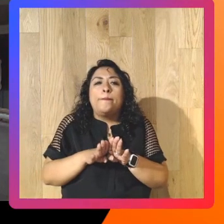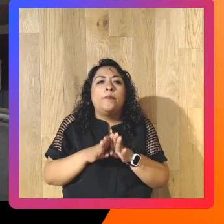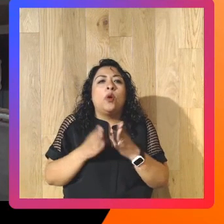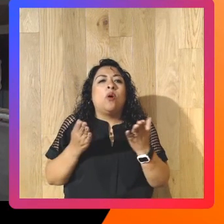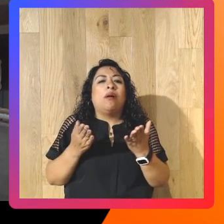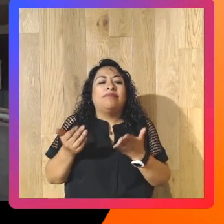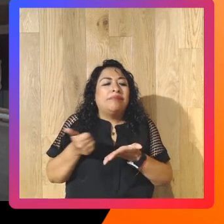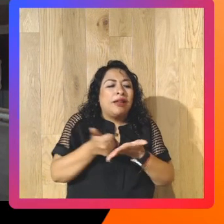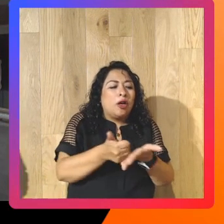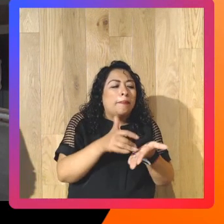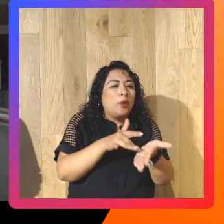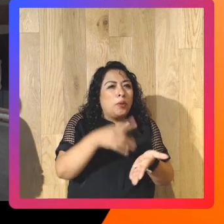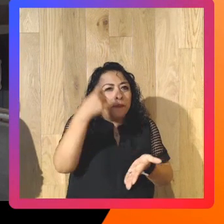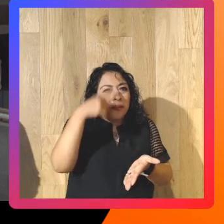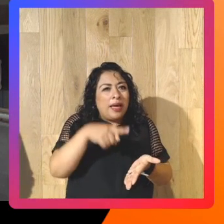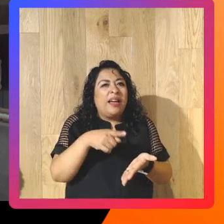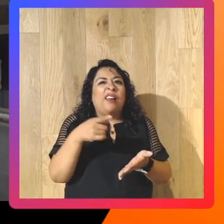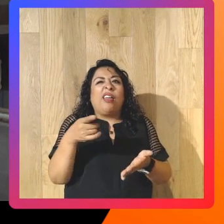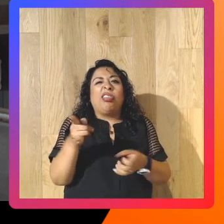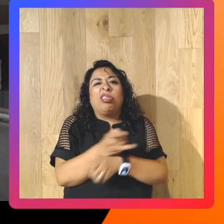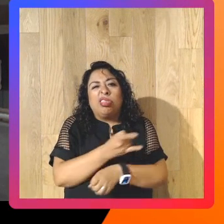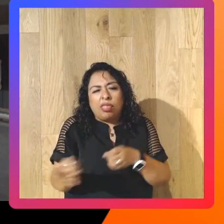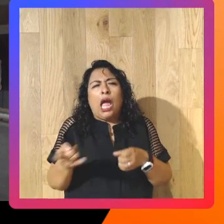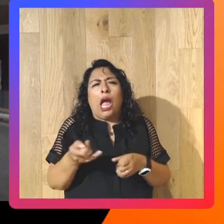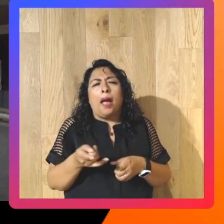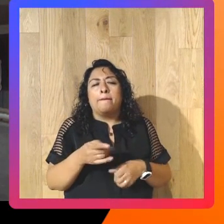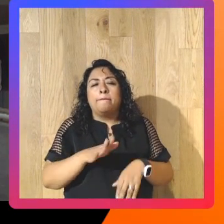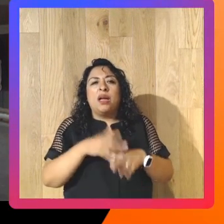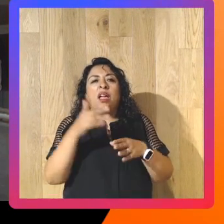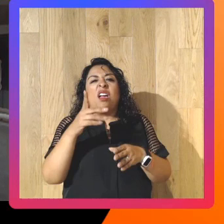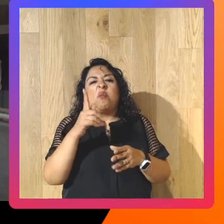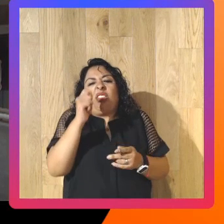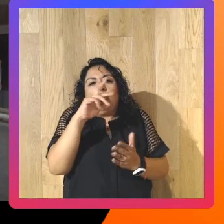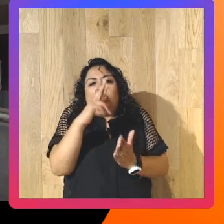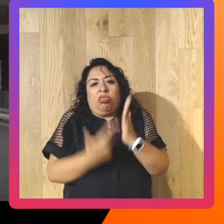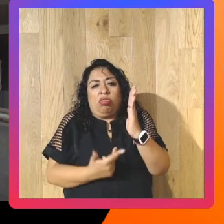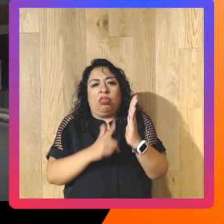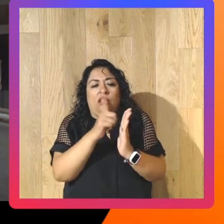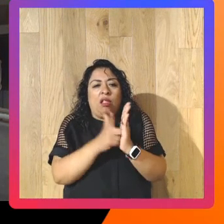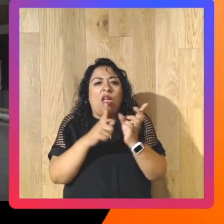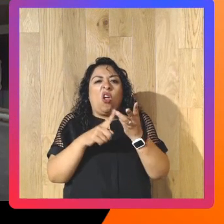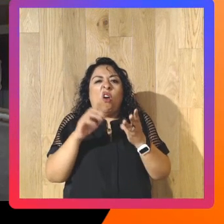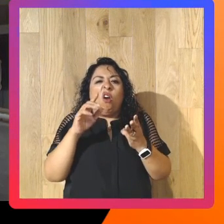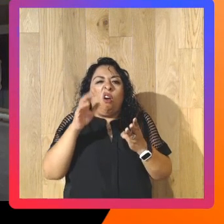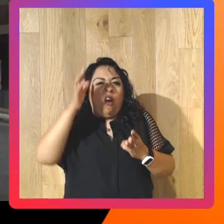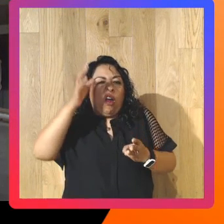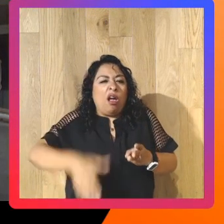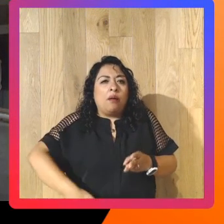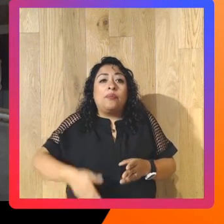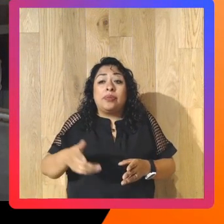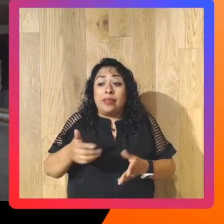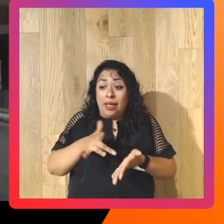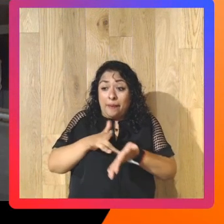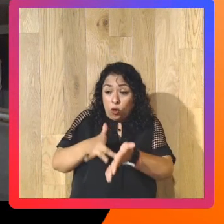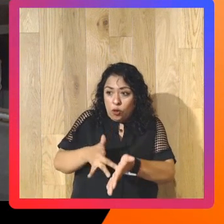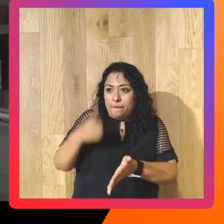mayores incentivos a que crezca la informalidad, la ilegalidad y la criminalidad. Los incentivos tienen que ser para que crezca